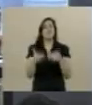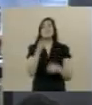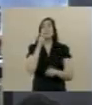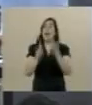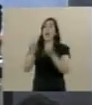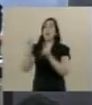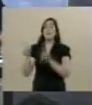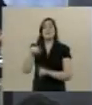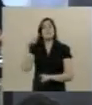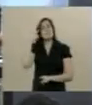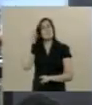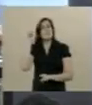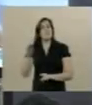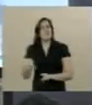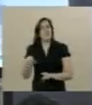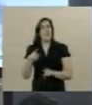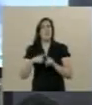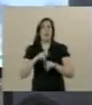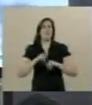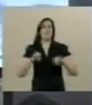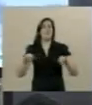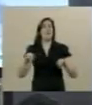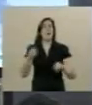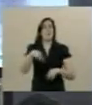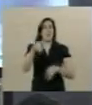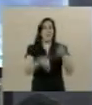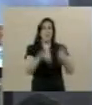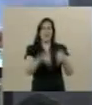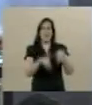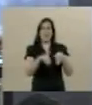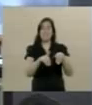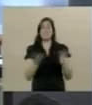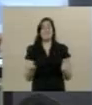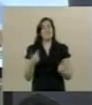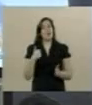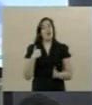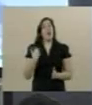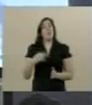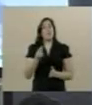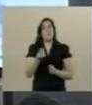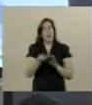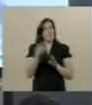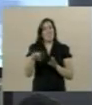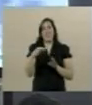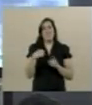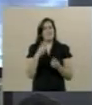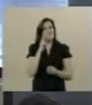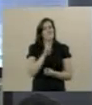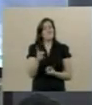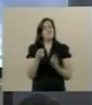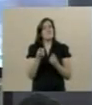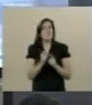caracterizado como electoral la medida, pero bueno, debemos actualizarla y por eso he decidido que